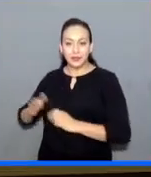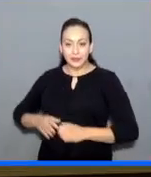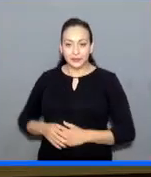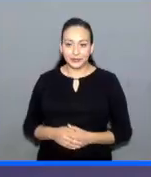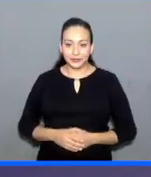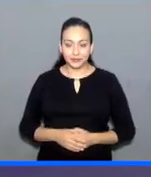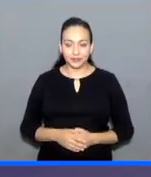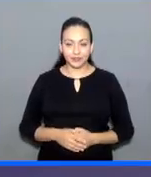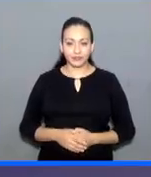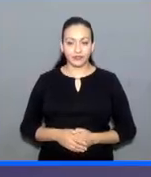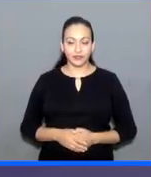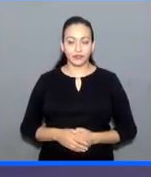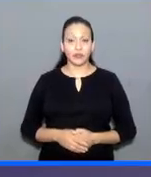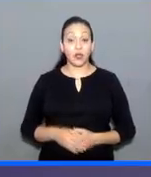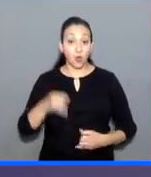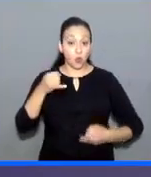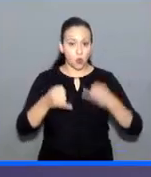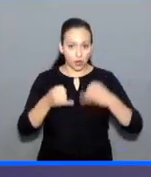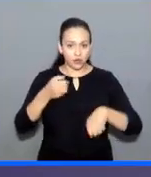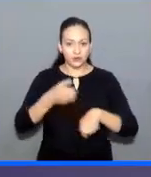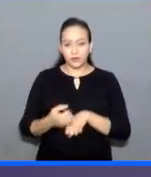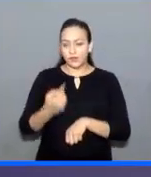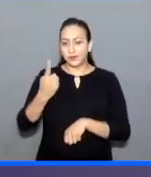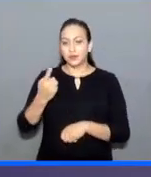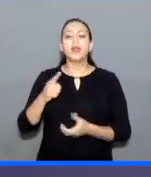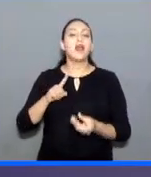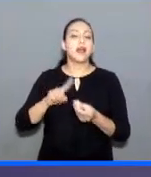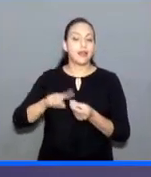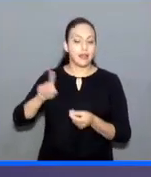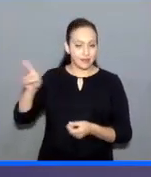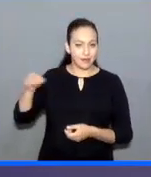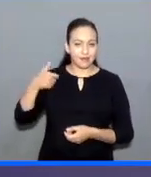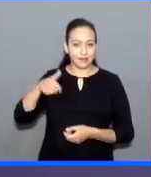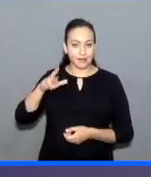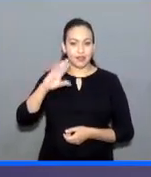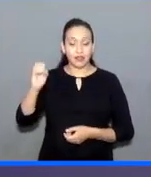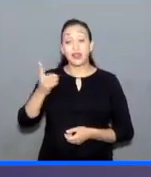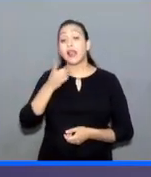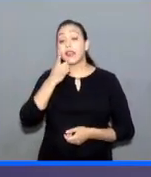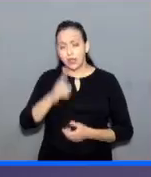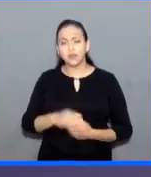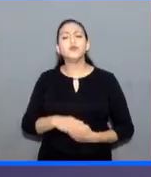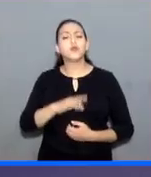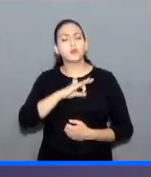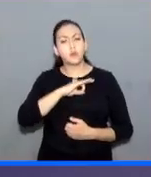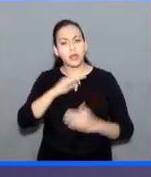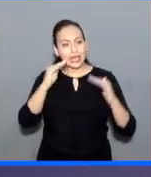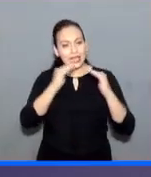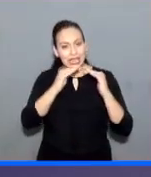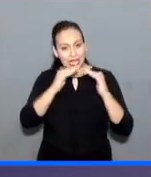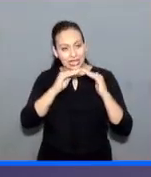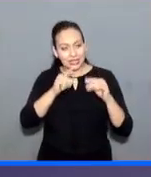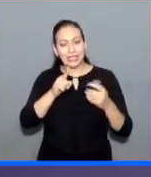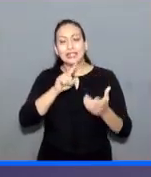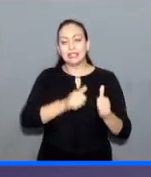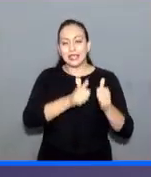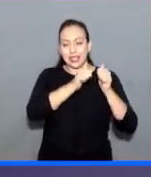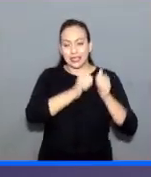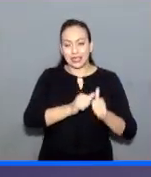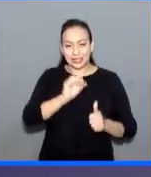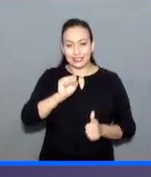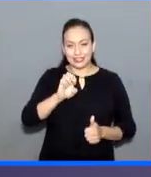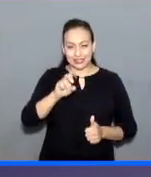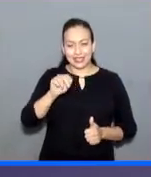decisión del juez primero de distrito en Quintana Roo, que permitió reanudar las obras de una casa de descanso de la Sedena en Bacalar, la